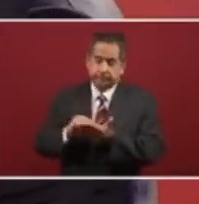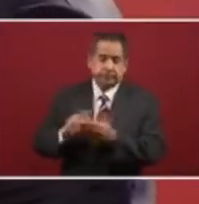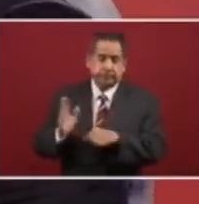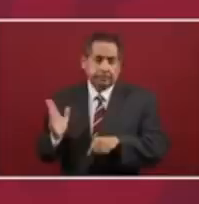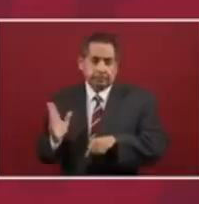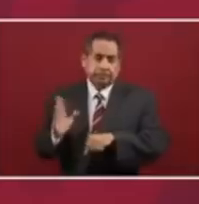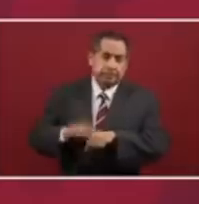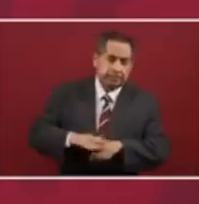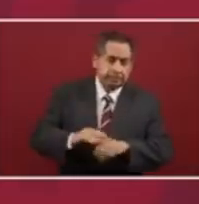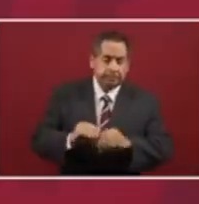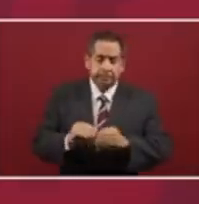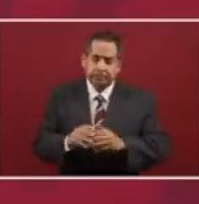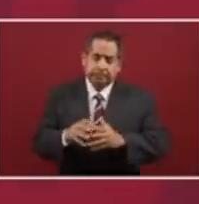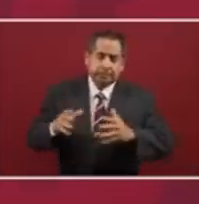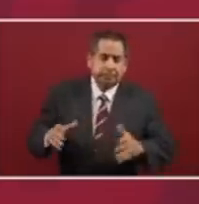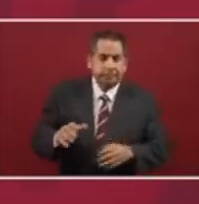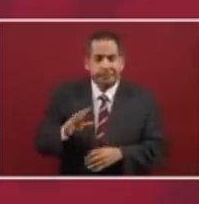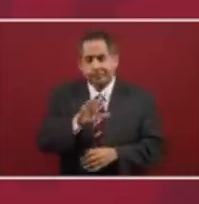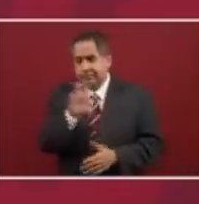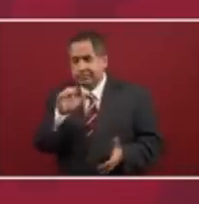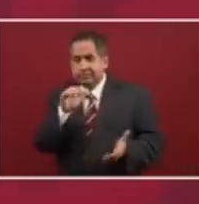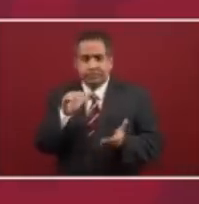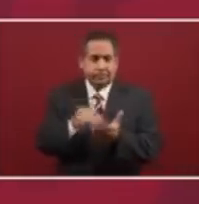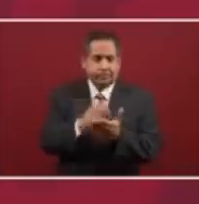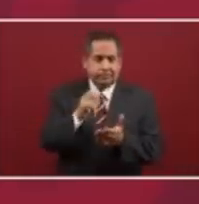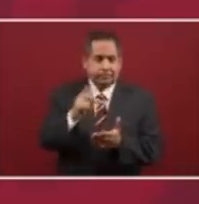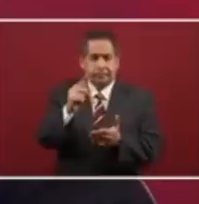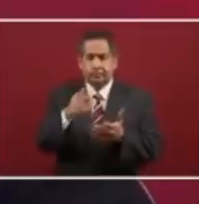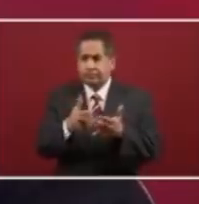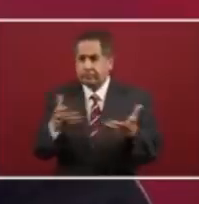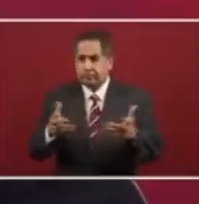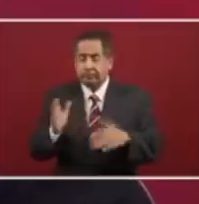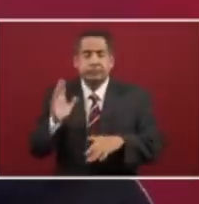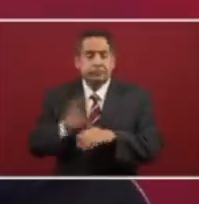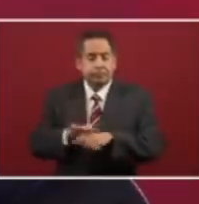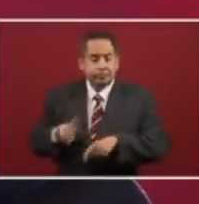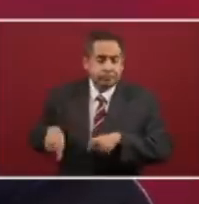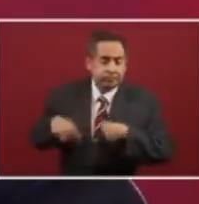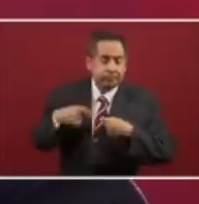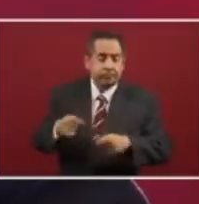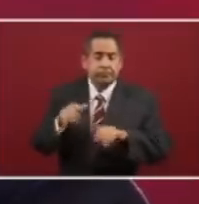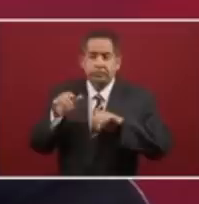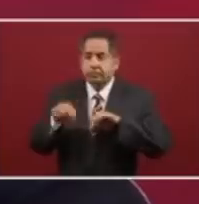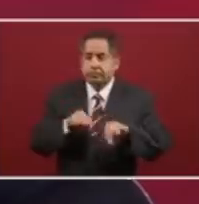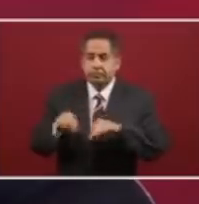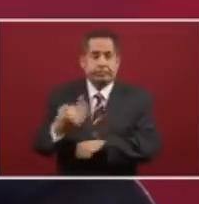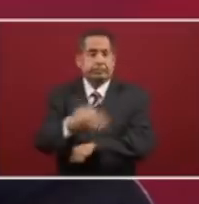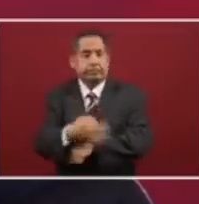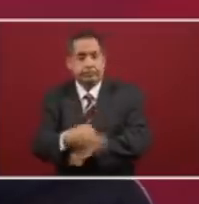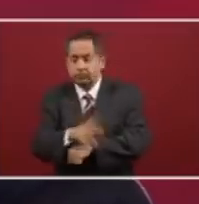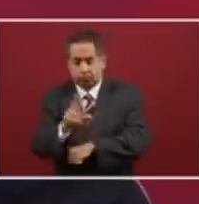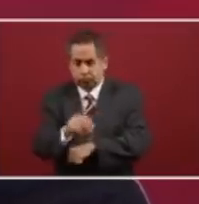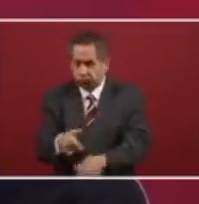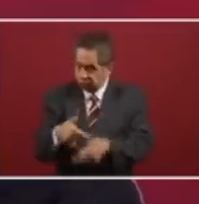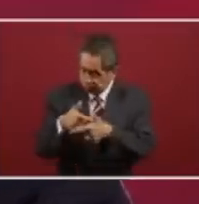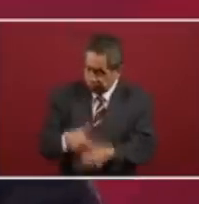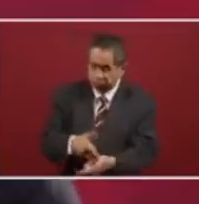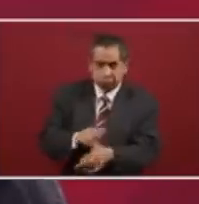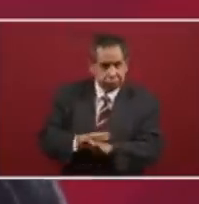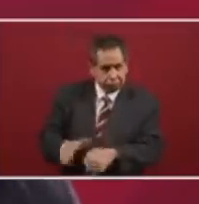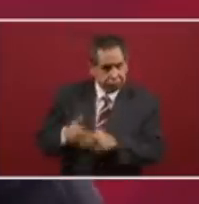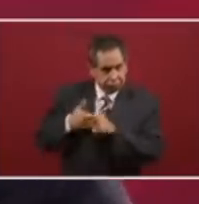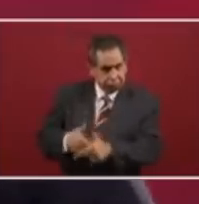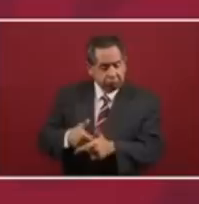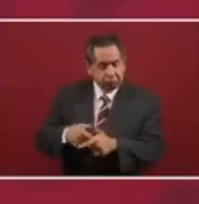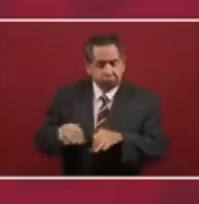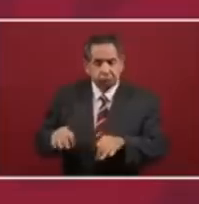para dar otros 200 mil empleos no temporales permanentes tenemos